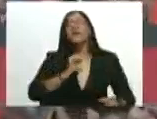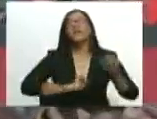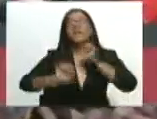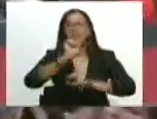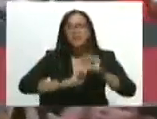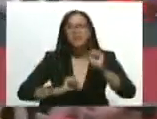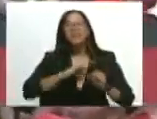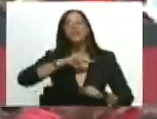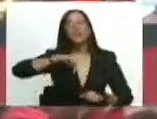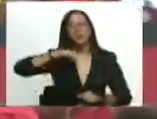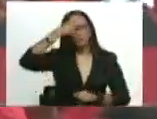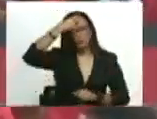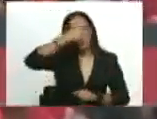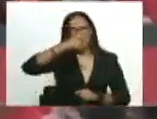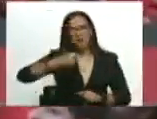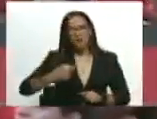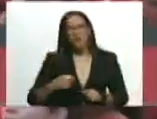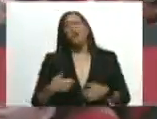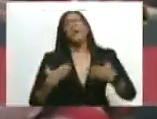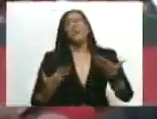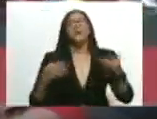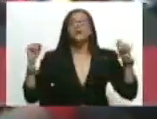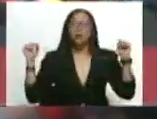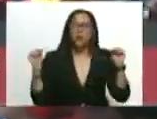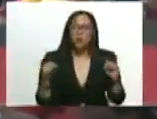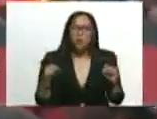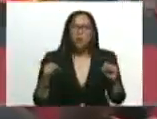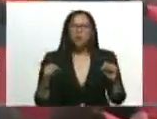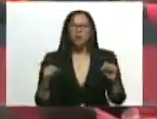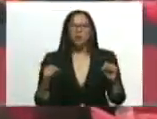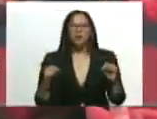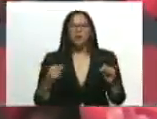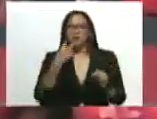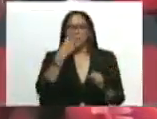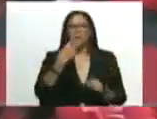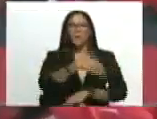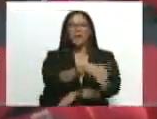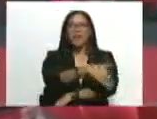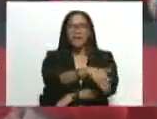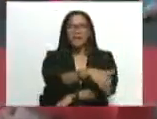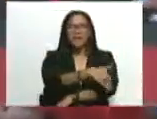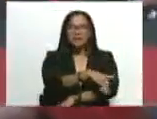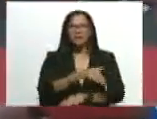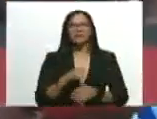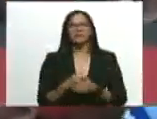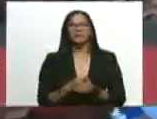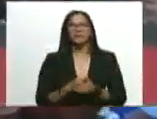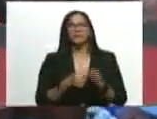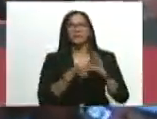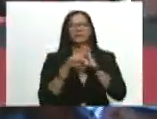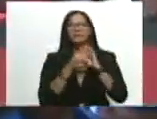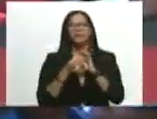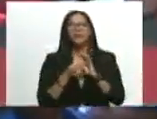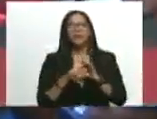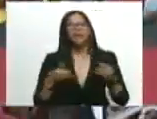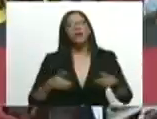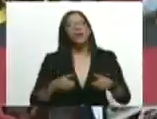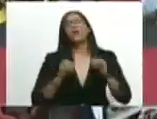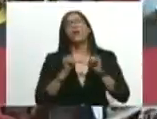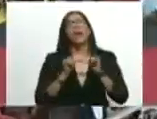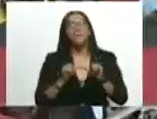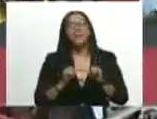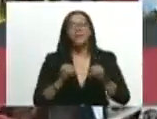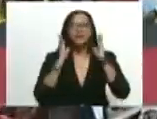nuestro pueblo por eso hoy verlos en la calle hermanos y hermanas con la misma fuerza con la misma disposición